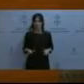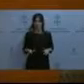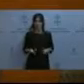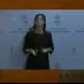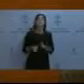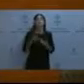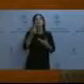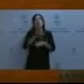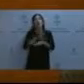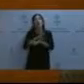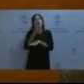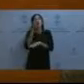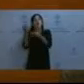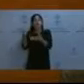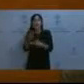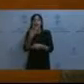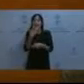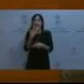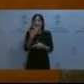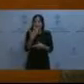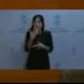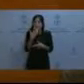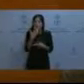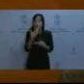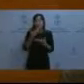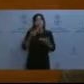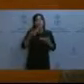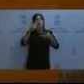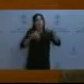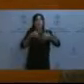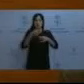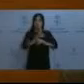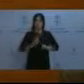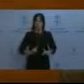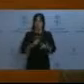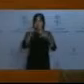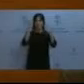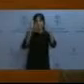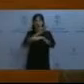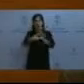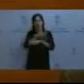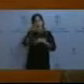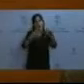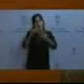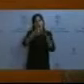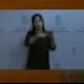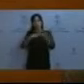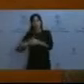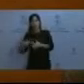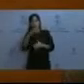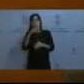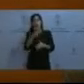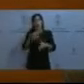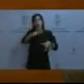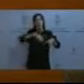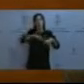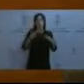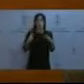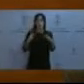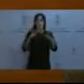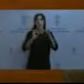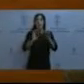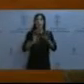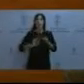Consejera, el ejemplo tiene que cundir. No es justo que nuestros ganaderos de leche se vean discriminados por culpa del lugar donde viven y desarrollan su